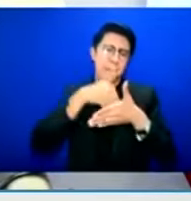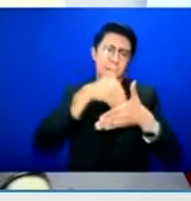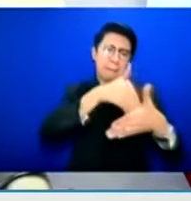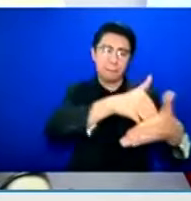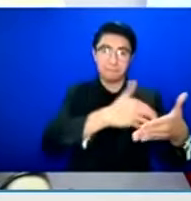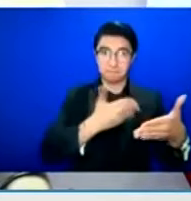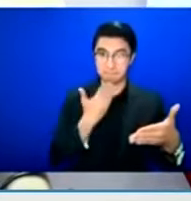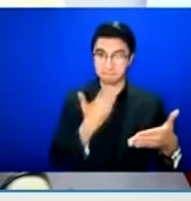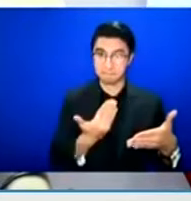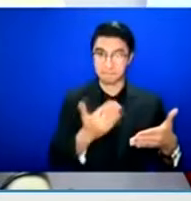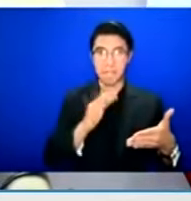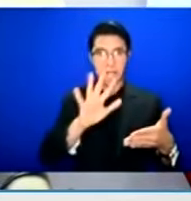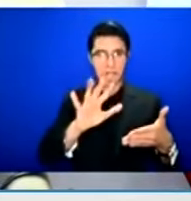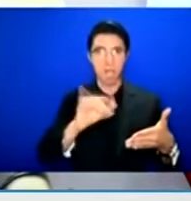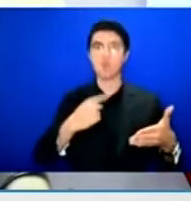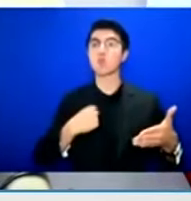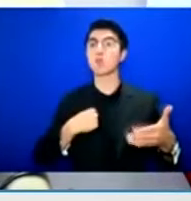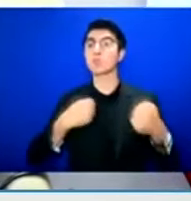contra esta persona.